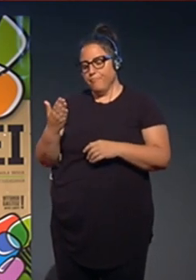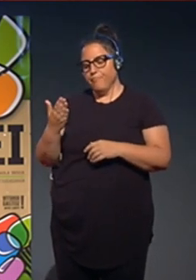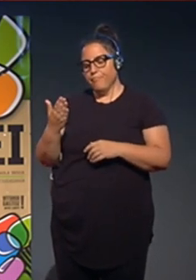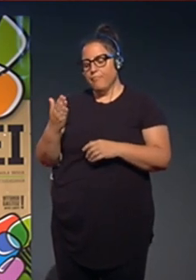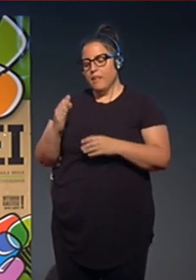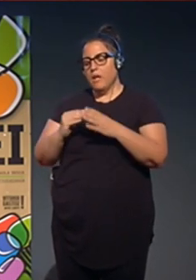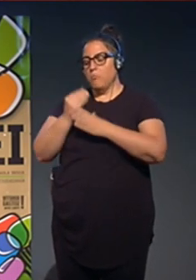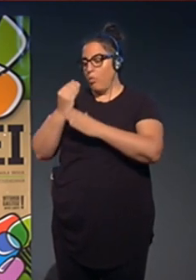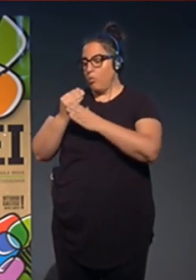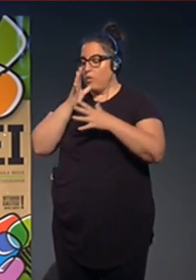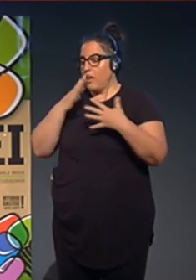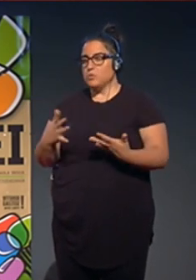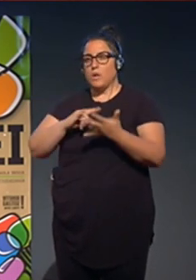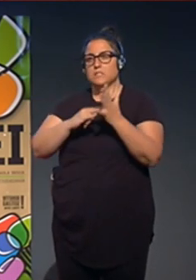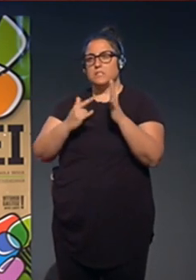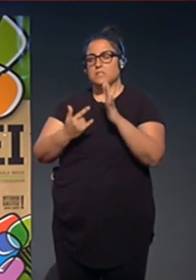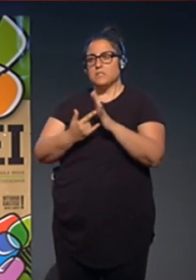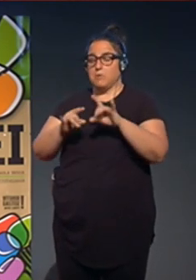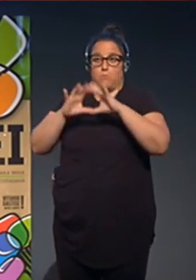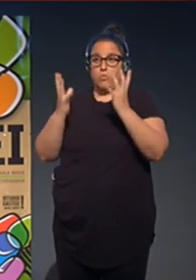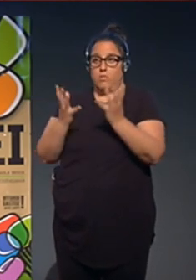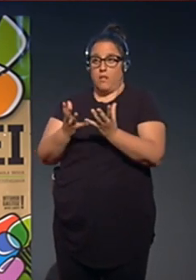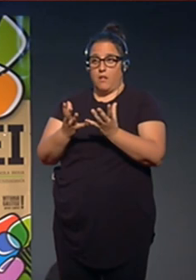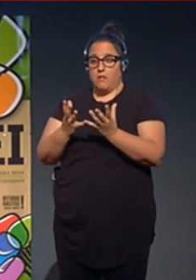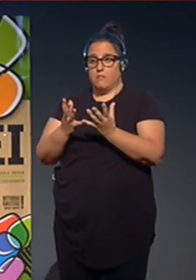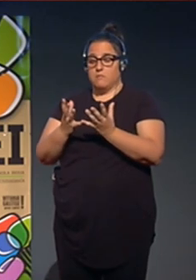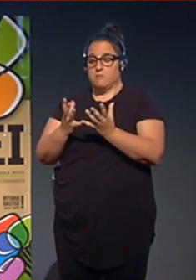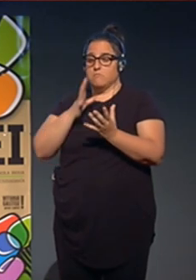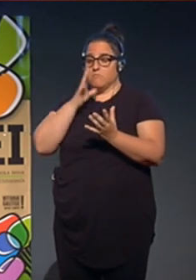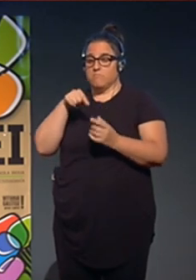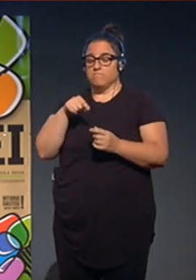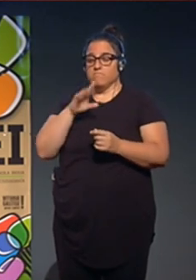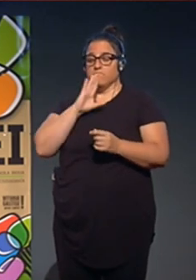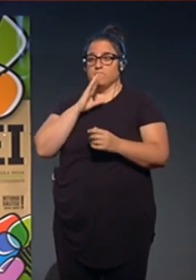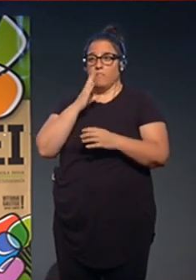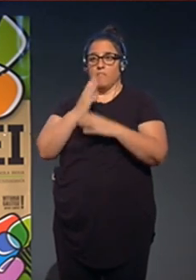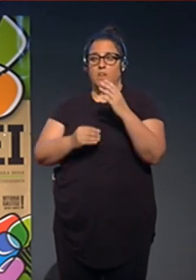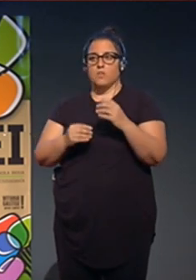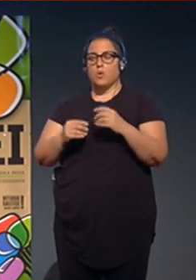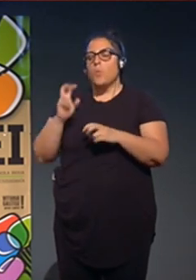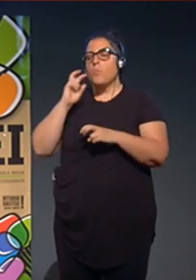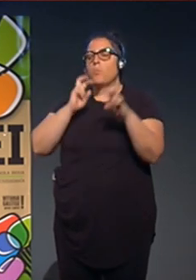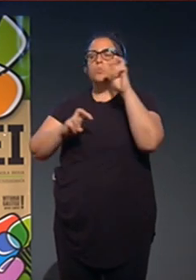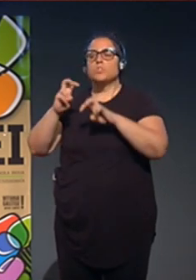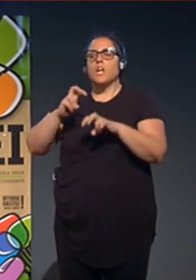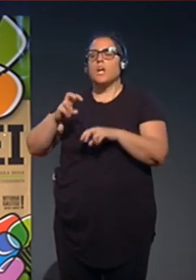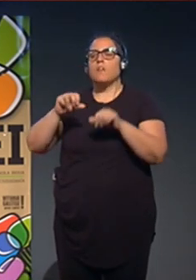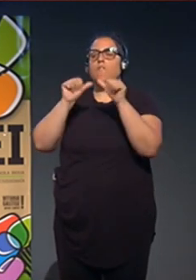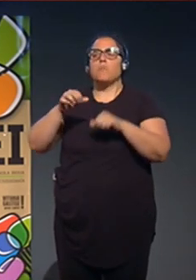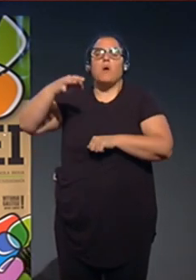sistema que tenemos hoy sistema mundial porque yo creo que este ha sido el gran fallo es Buscar recetas únicas para un